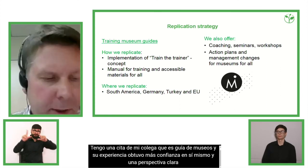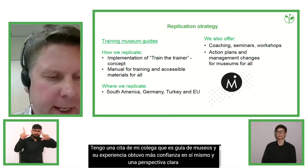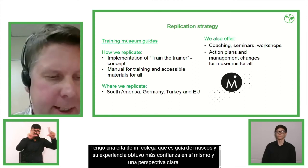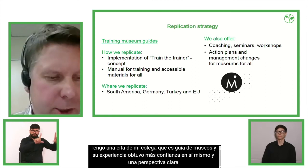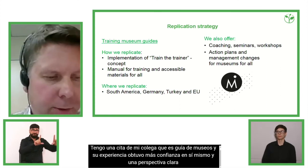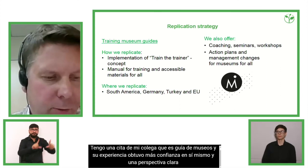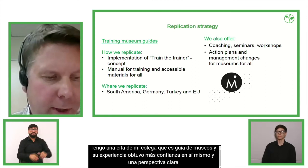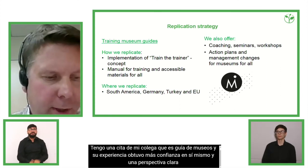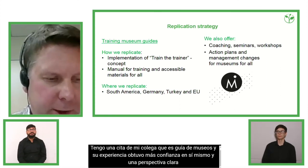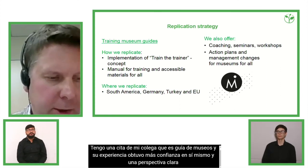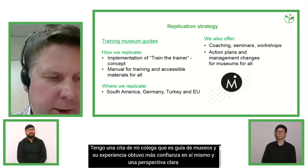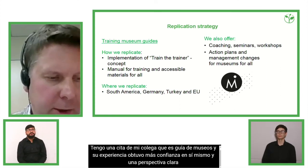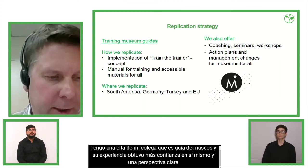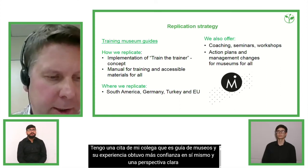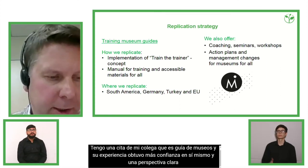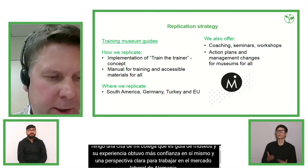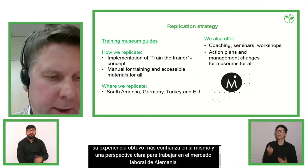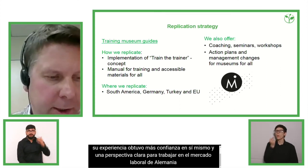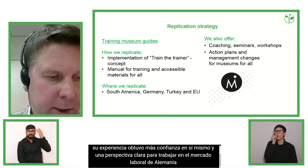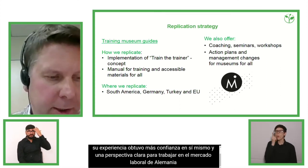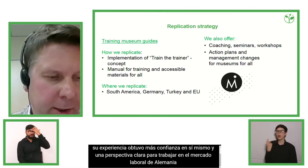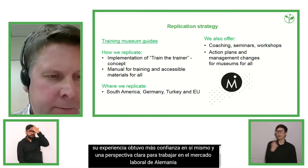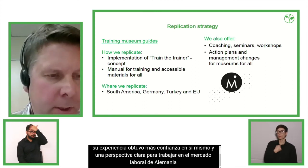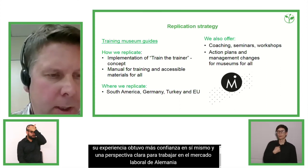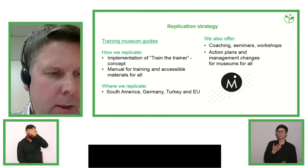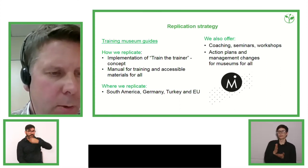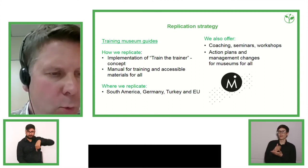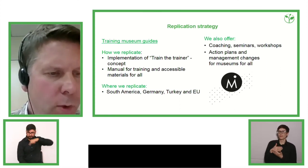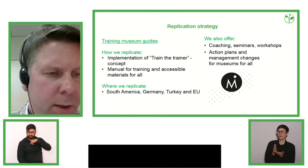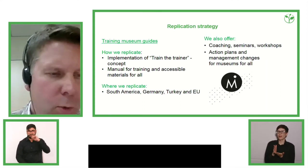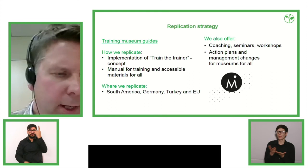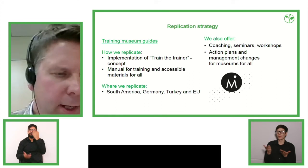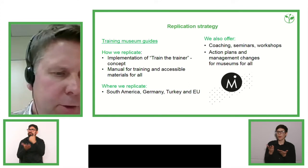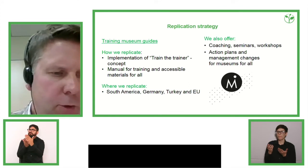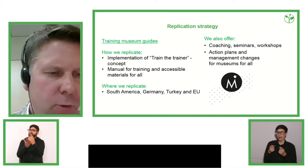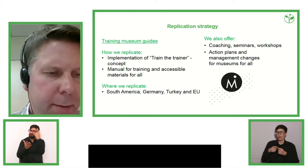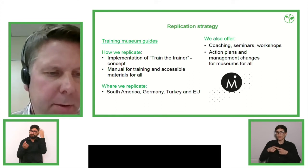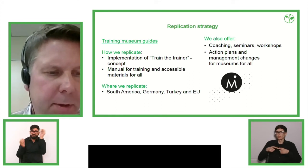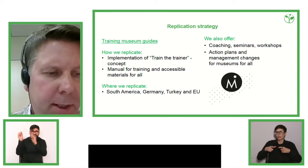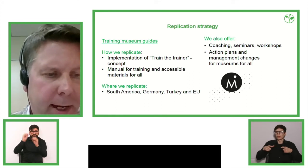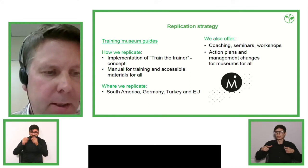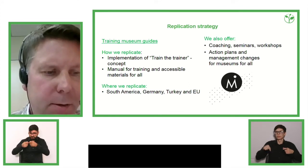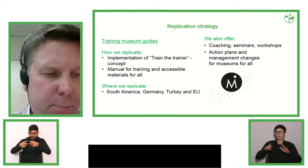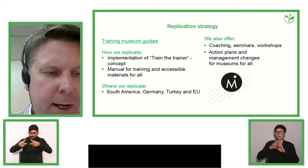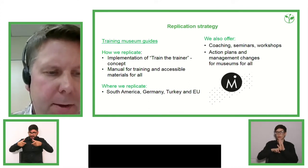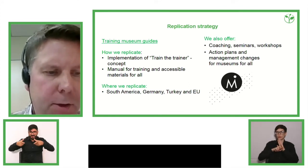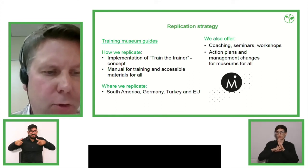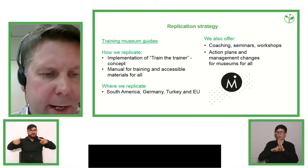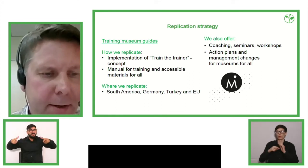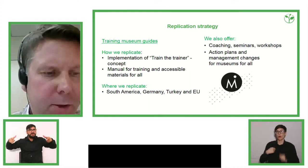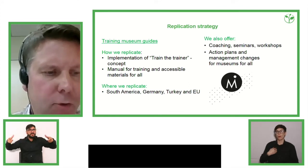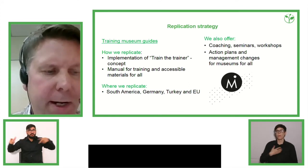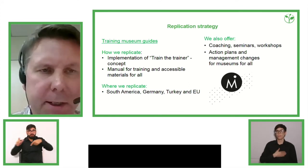Sí. ¿Y cuál es nuestra estrategia para replicar el proyecto? Nos gustaría